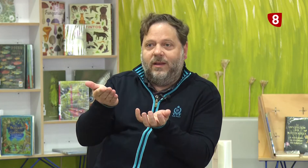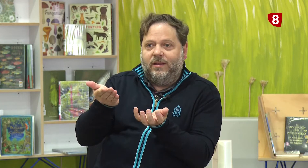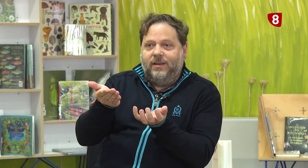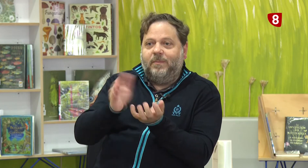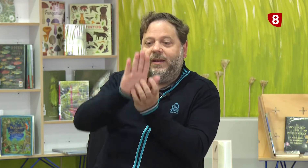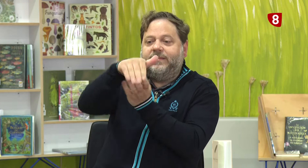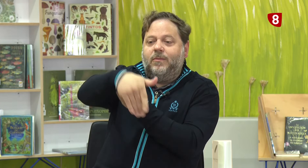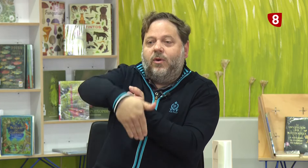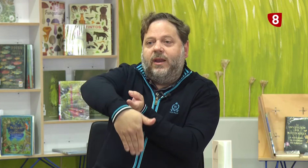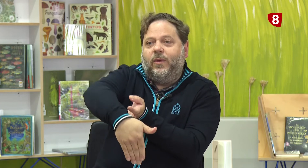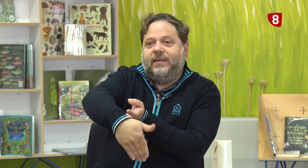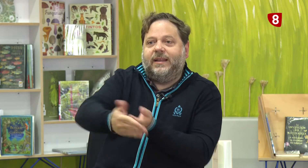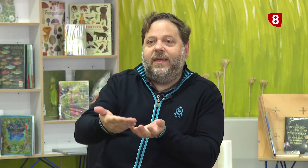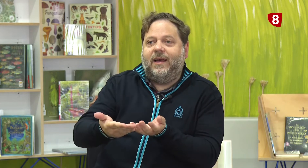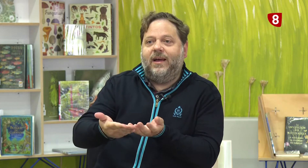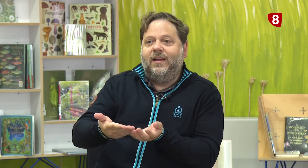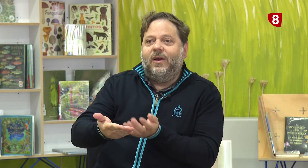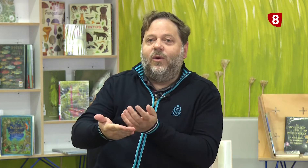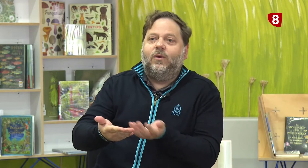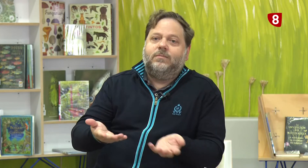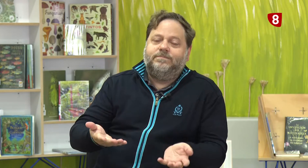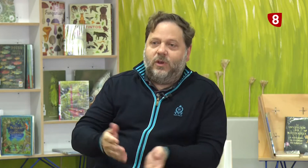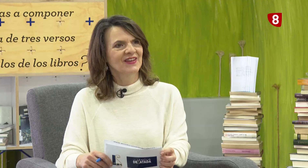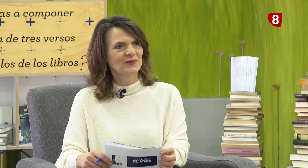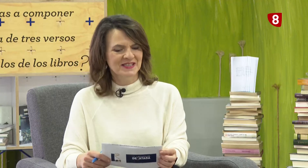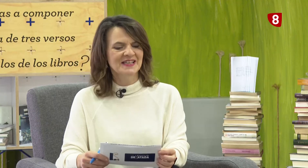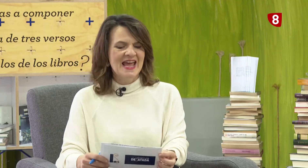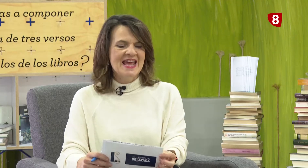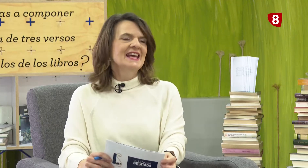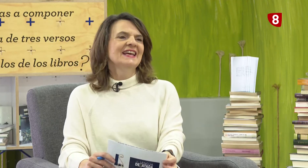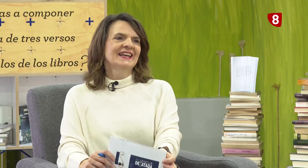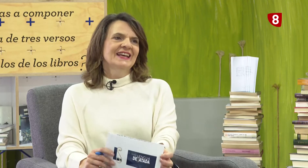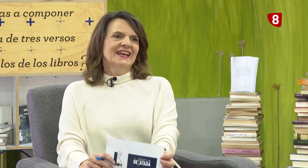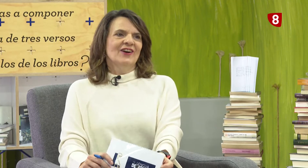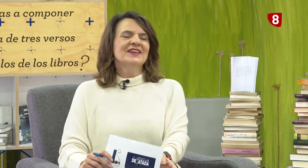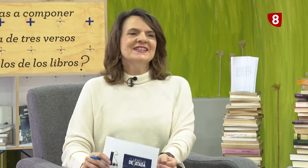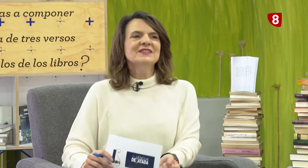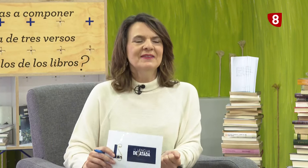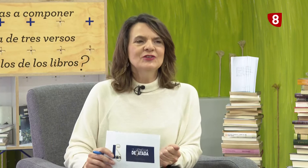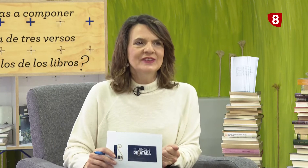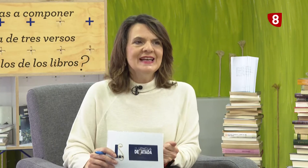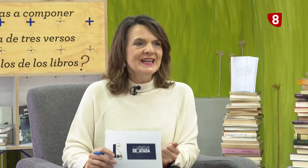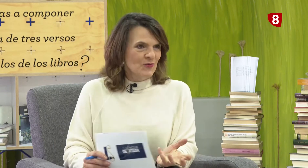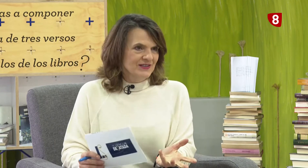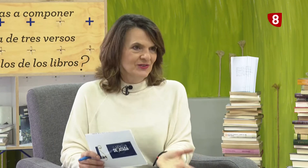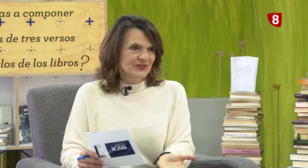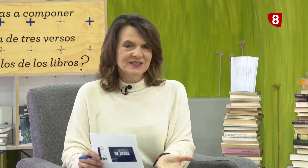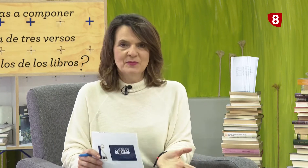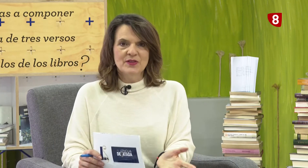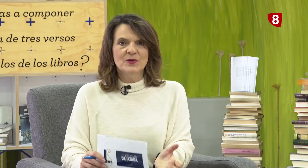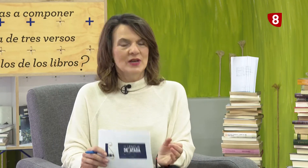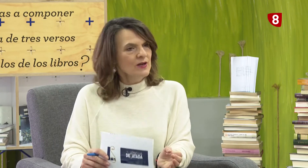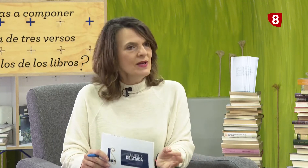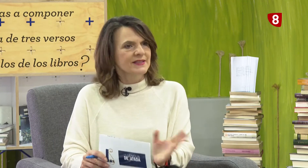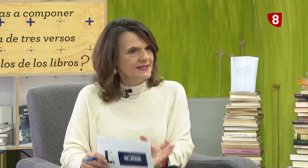lengua, pero harías a lo mejor lengua desatada, o sea, tendríamos muchas formas. Oye, estamos hablando de lengua, yo lo he dicho